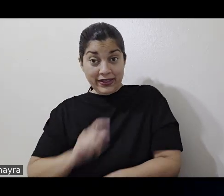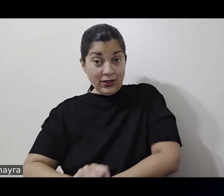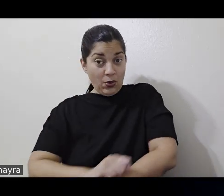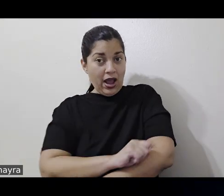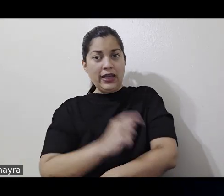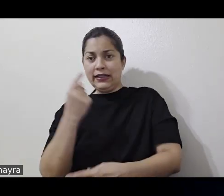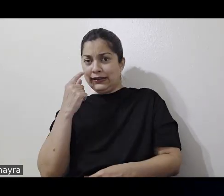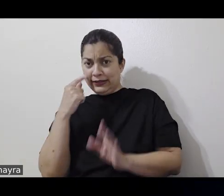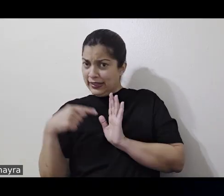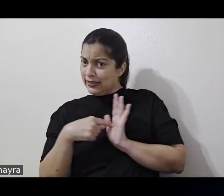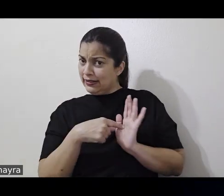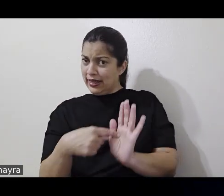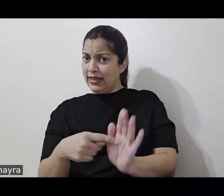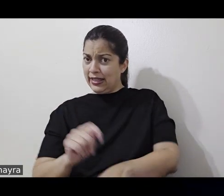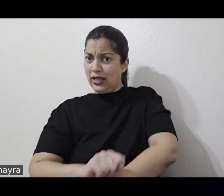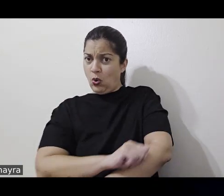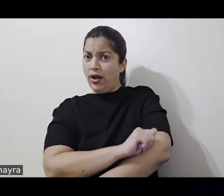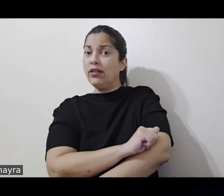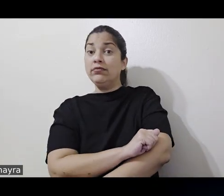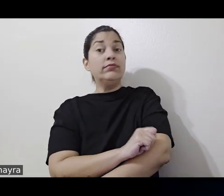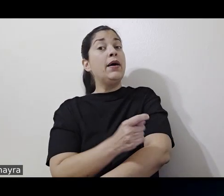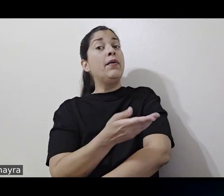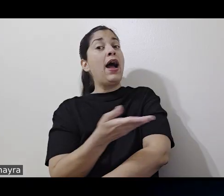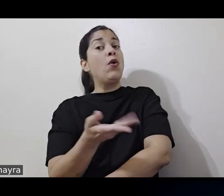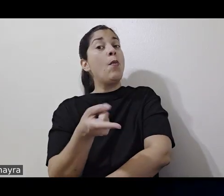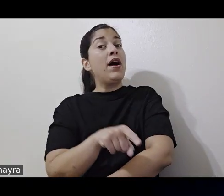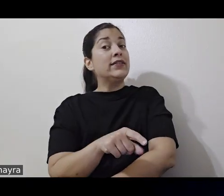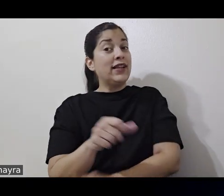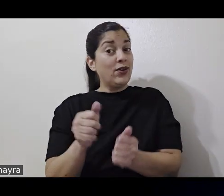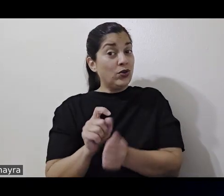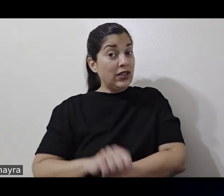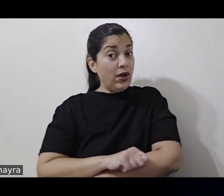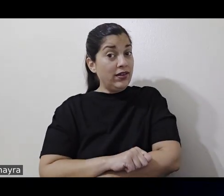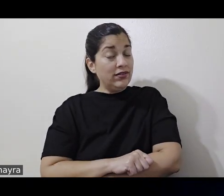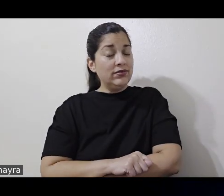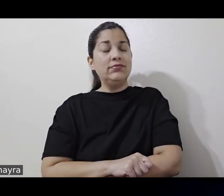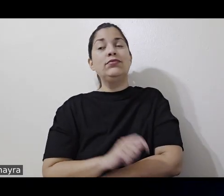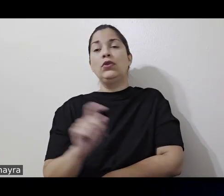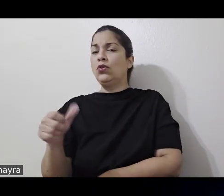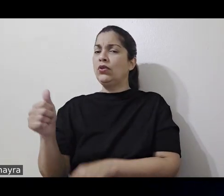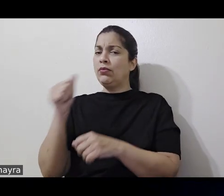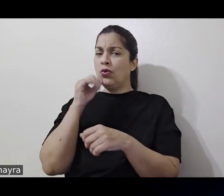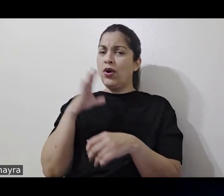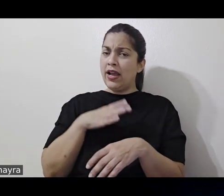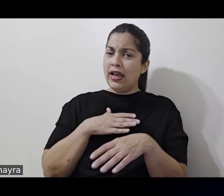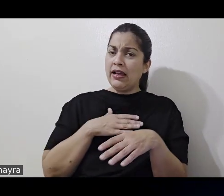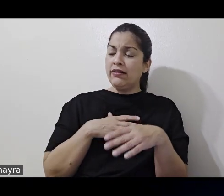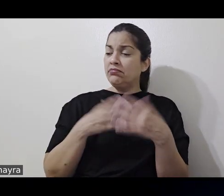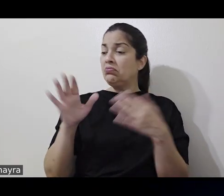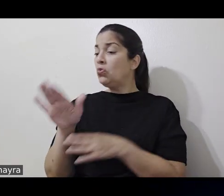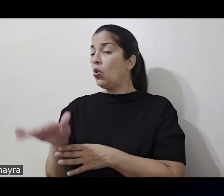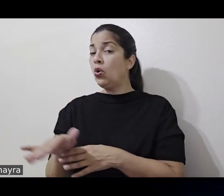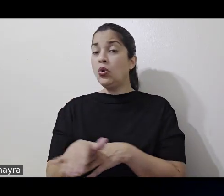y pasa algo con esos tatuajes. Así que también. Y entonces Cher Haikoa es una de estas mujeres que sale de noche y no tiene